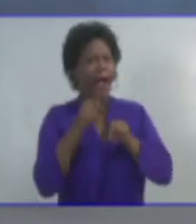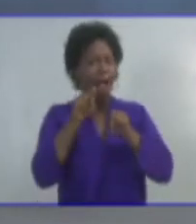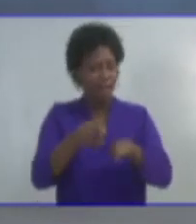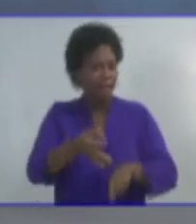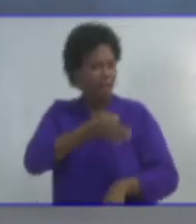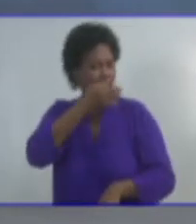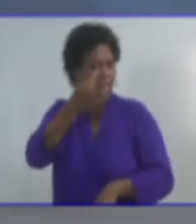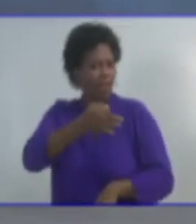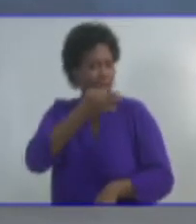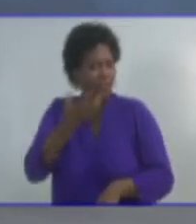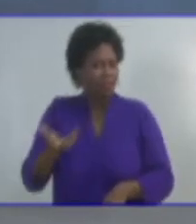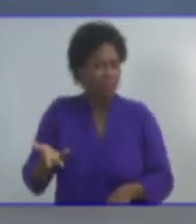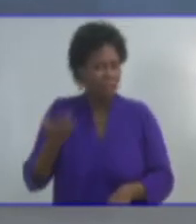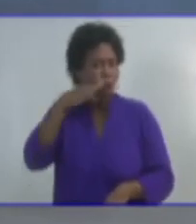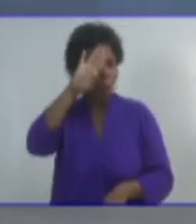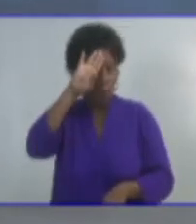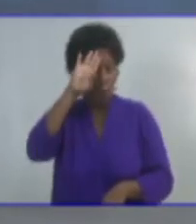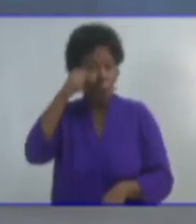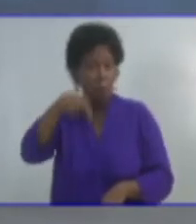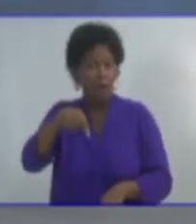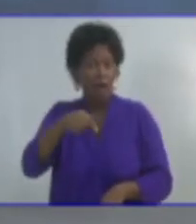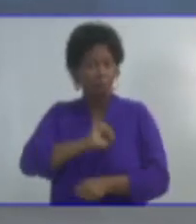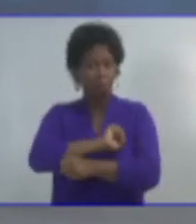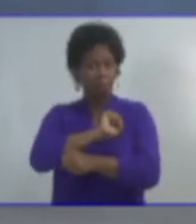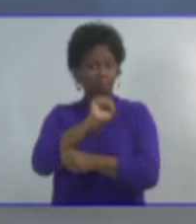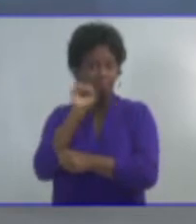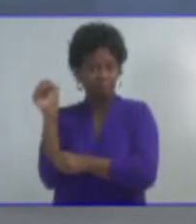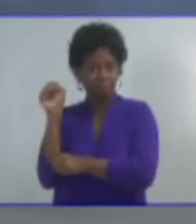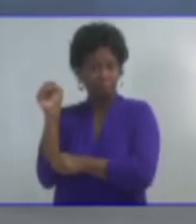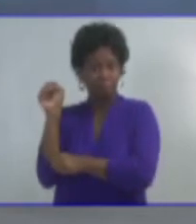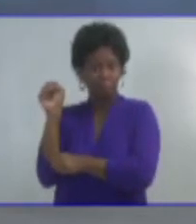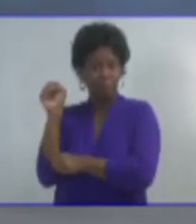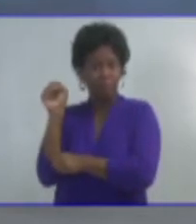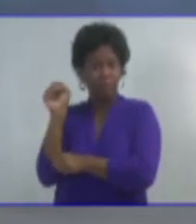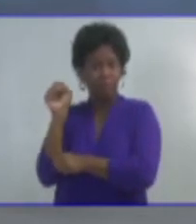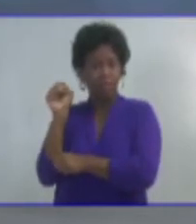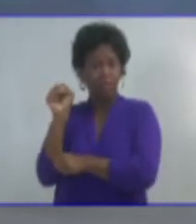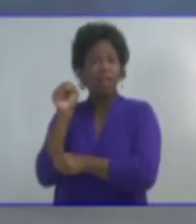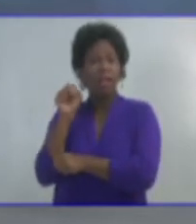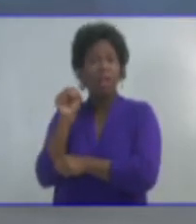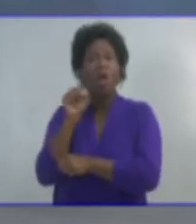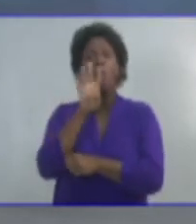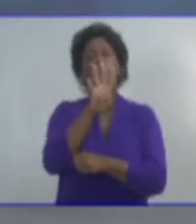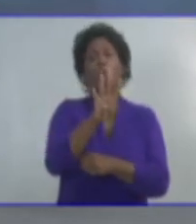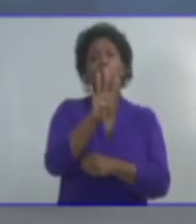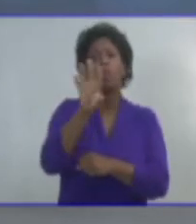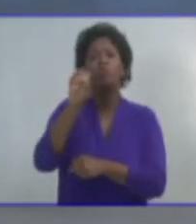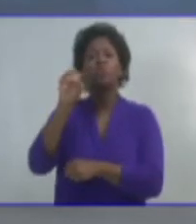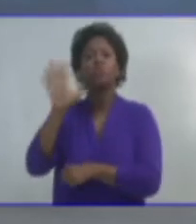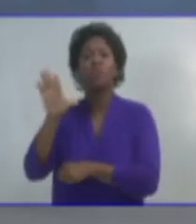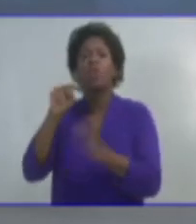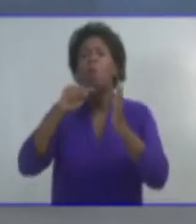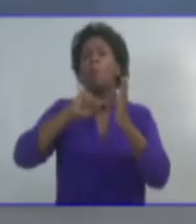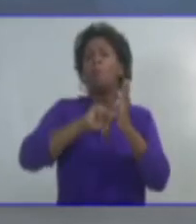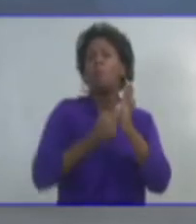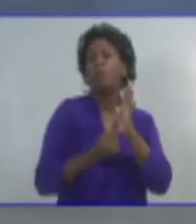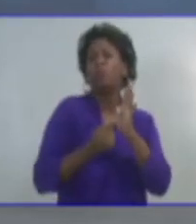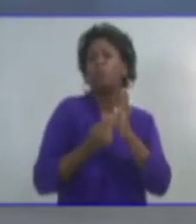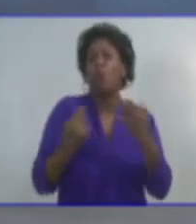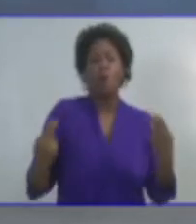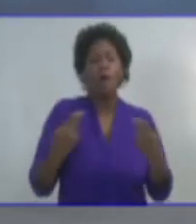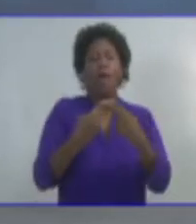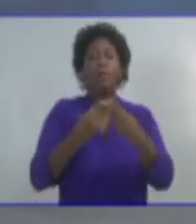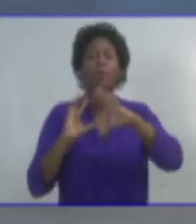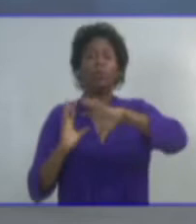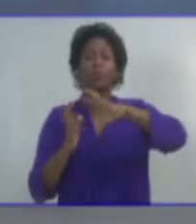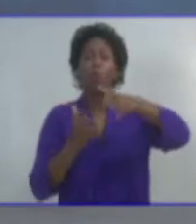que Cuba con este triunfo dio al país 405 puntos para el ranking mundial, con